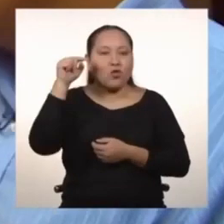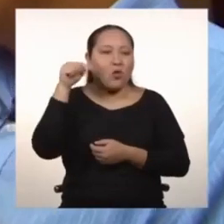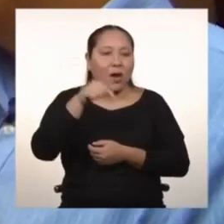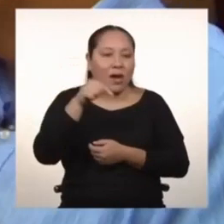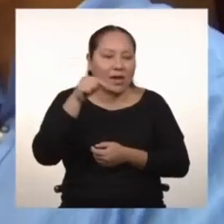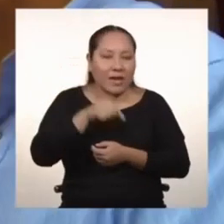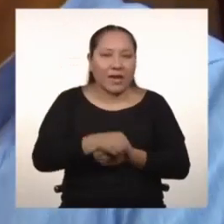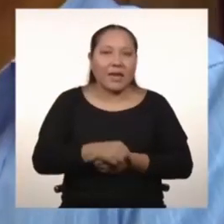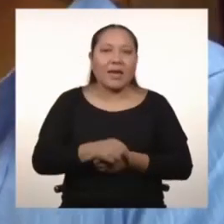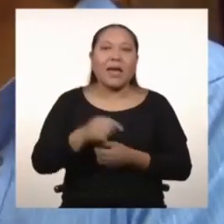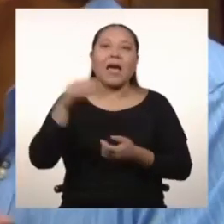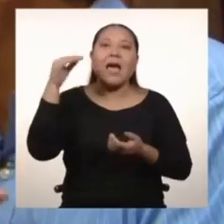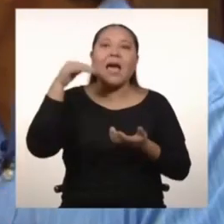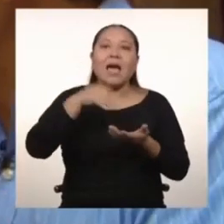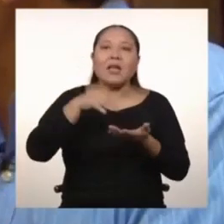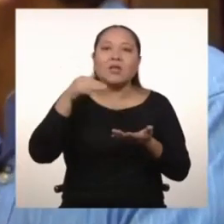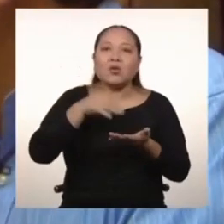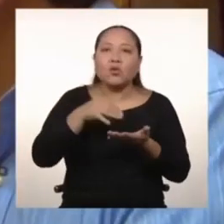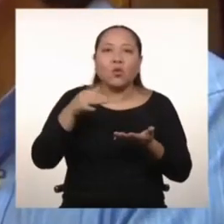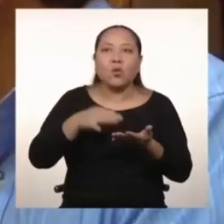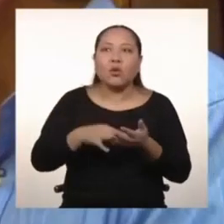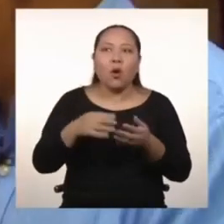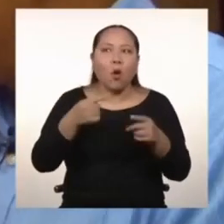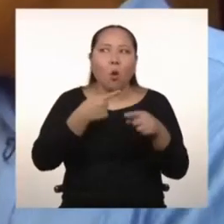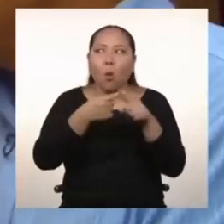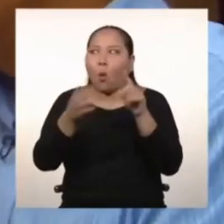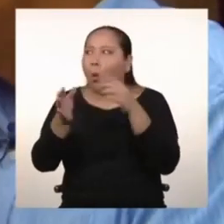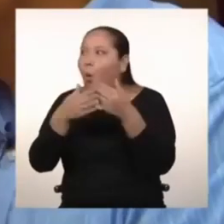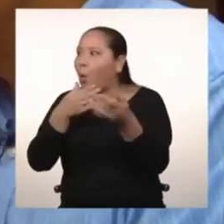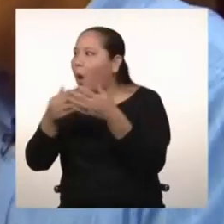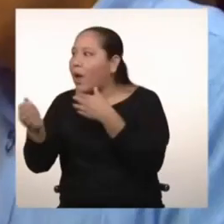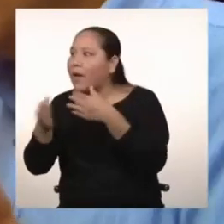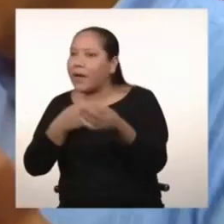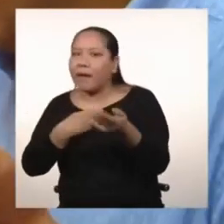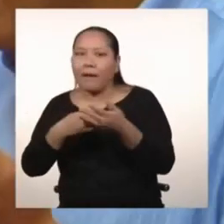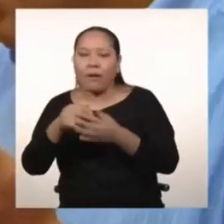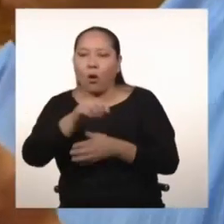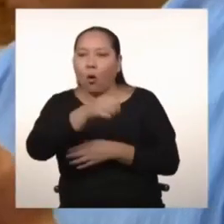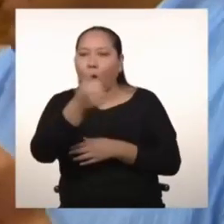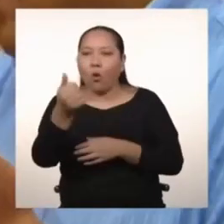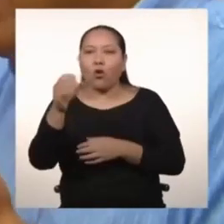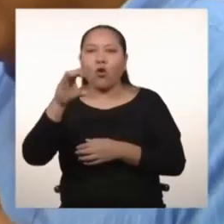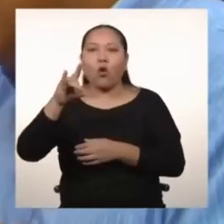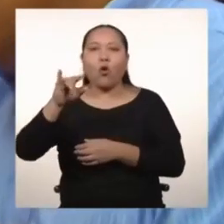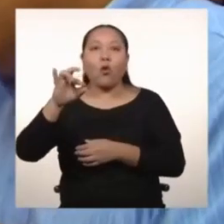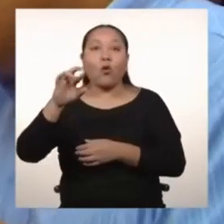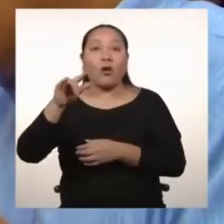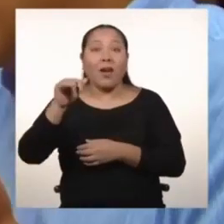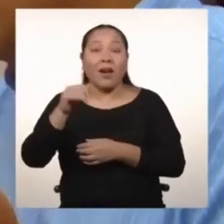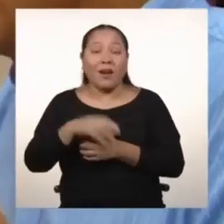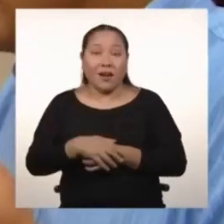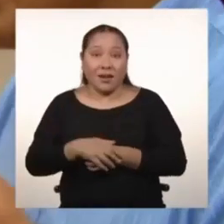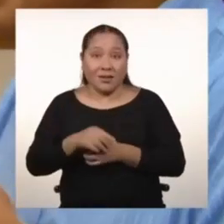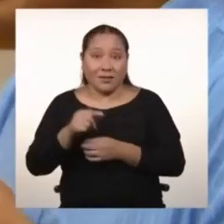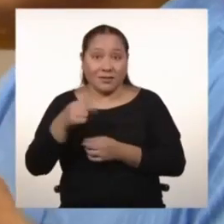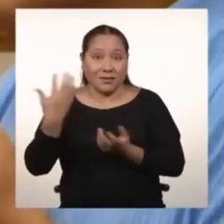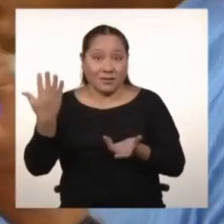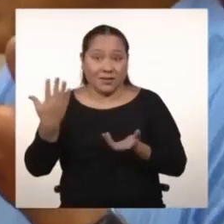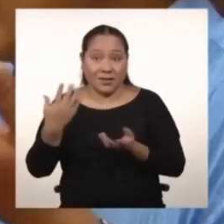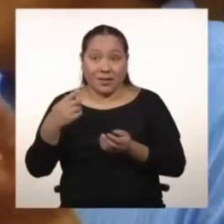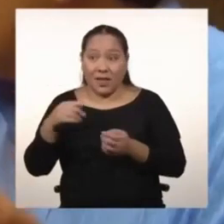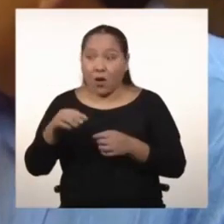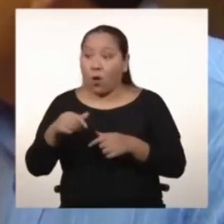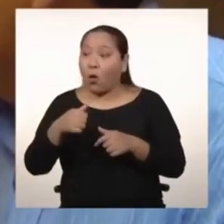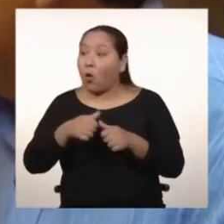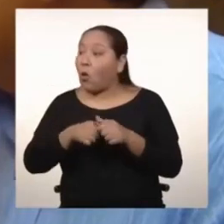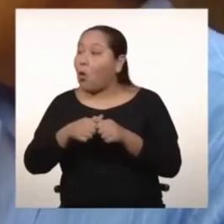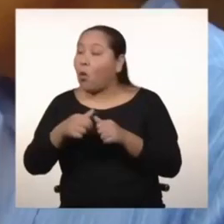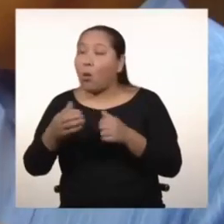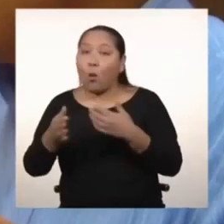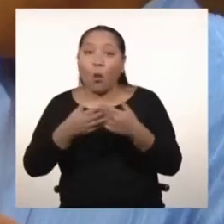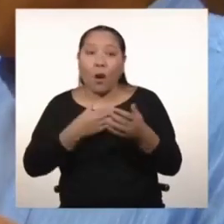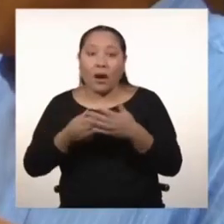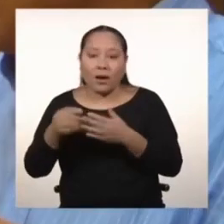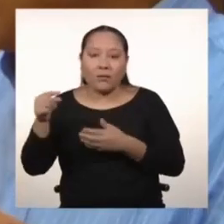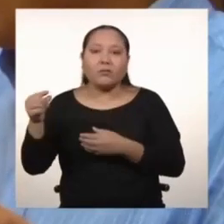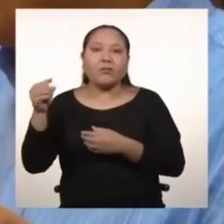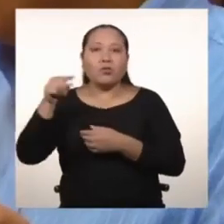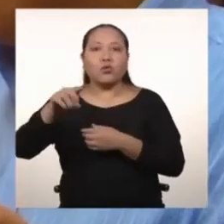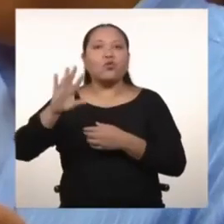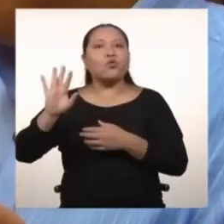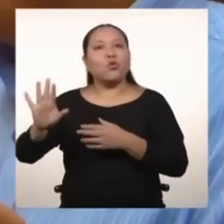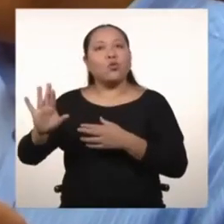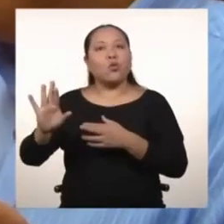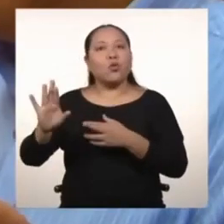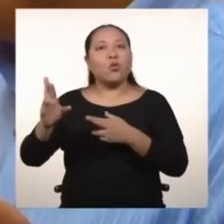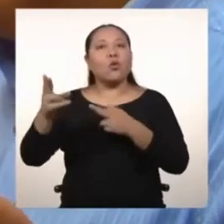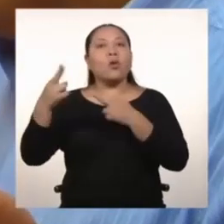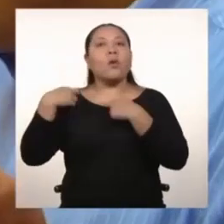¿no? Como cualquier otro curaca principal de cualquier provincia, le correspondía. ¿Está ese